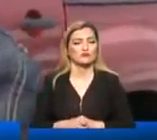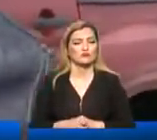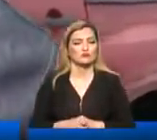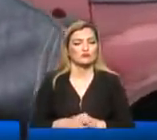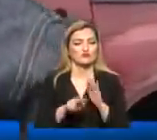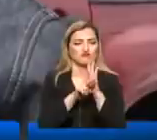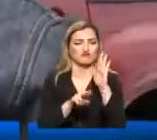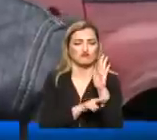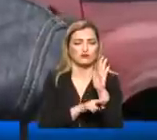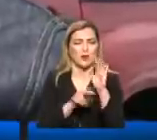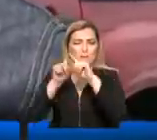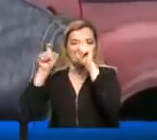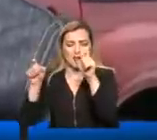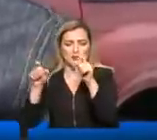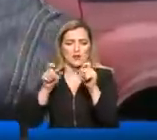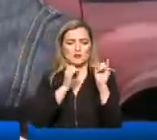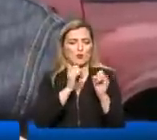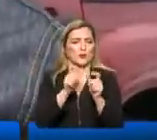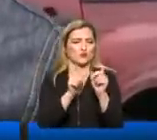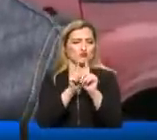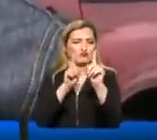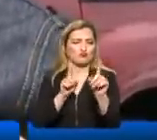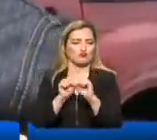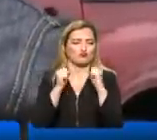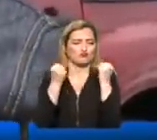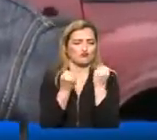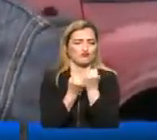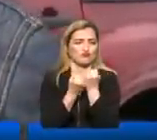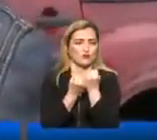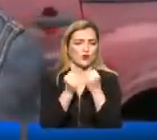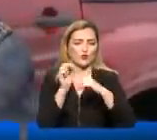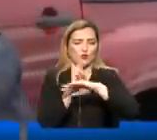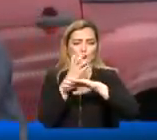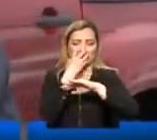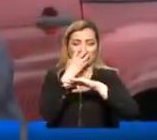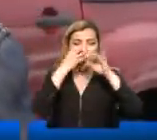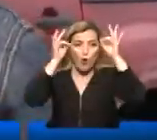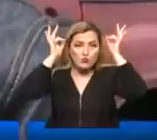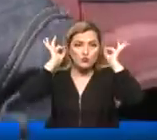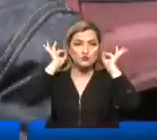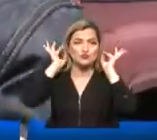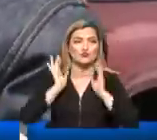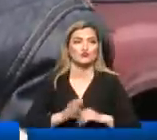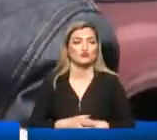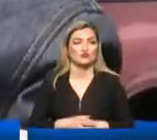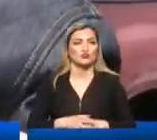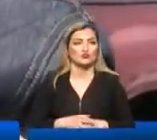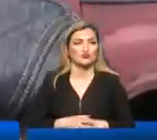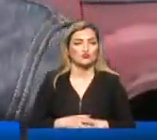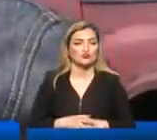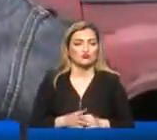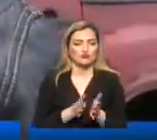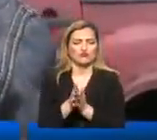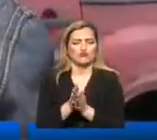los empresarios y los ciudadanos, el distanciamiento social, la utilización de la mascarilla, el aseo permanente